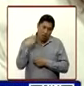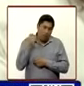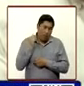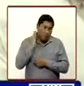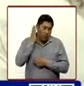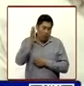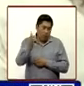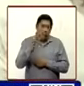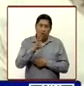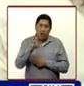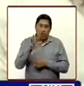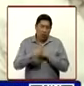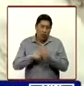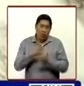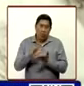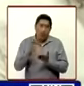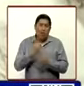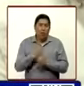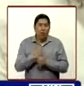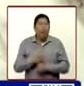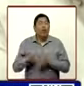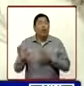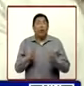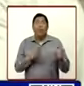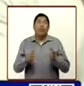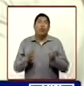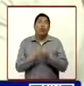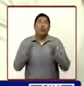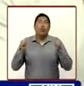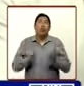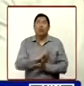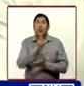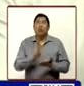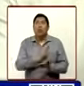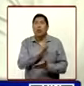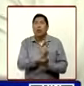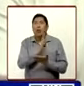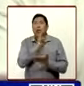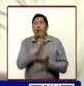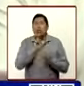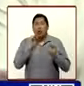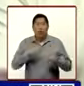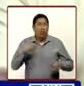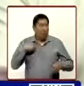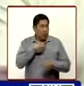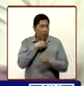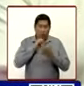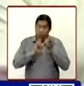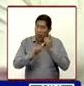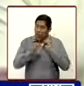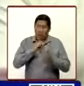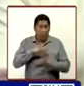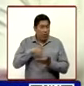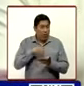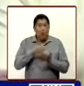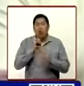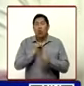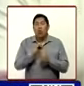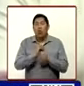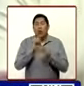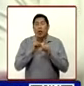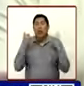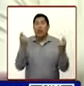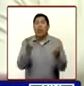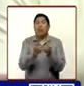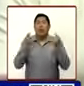podamos concertar con el magisterio, con la universidad, y ojalá podamos dialogar con la Central Obrera Departamental, porque